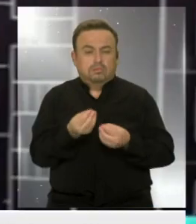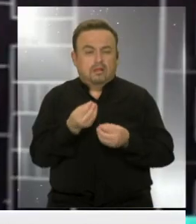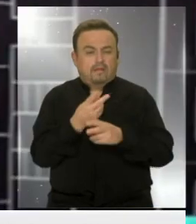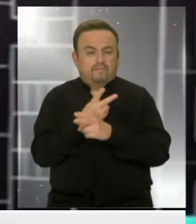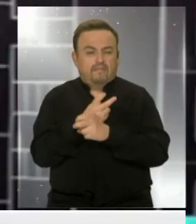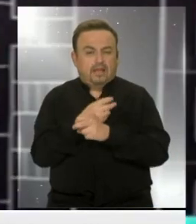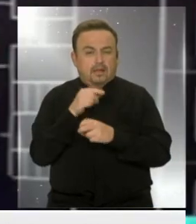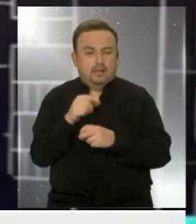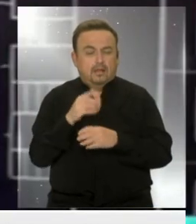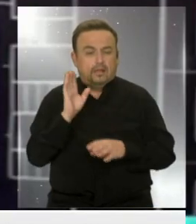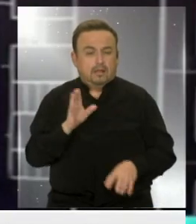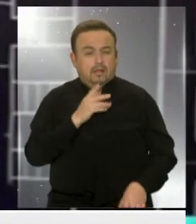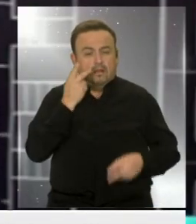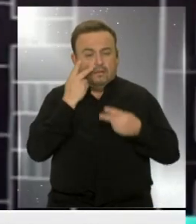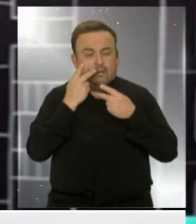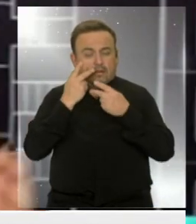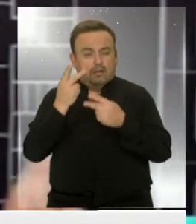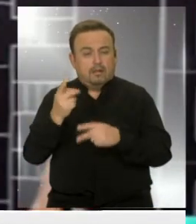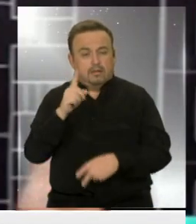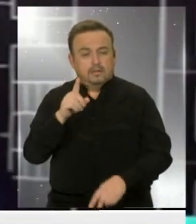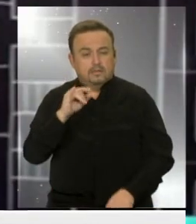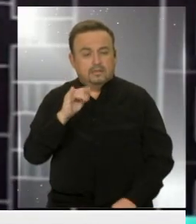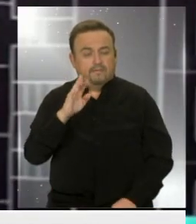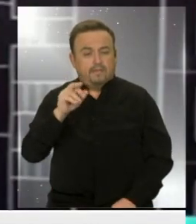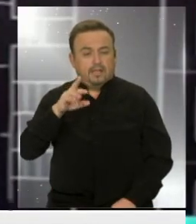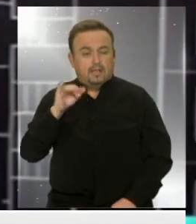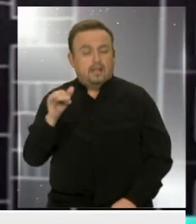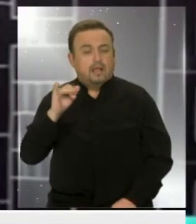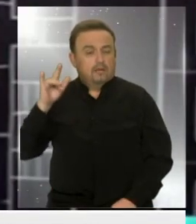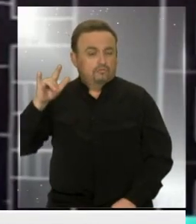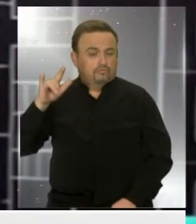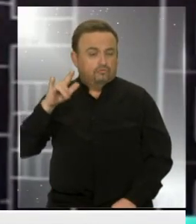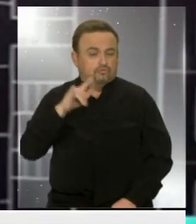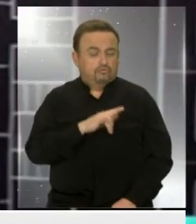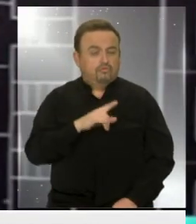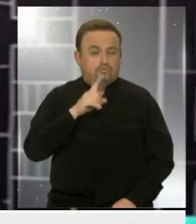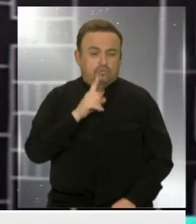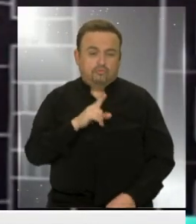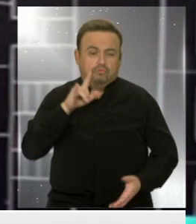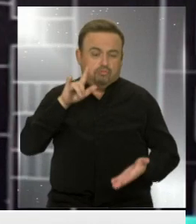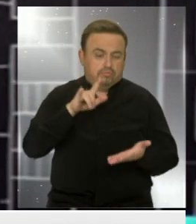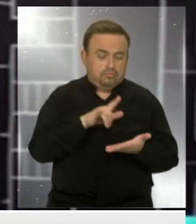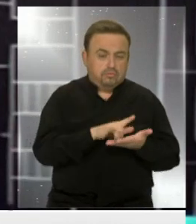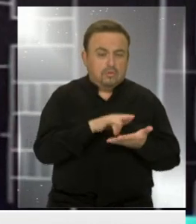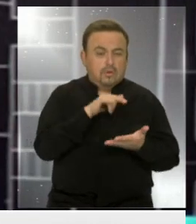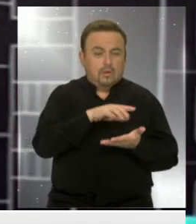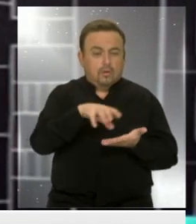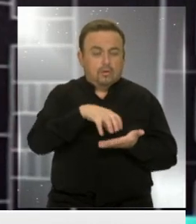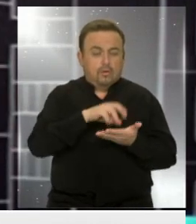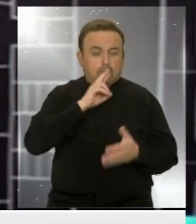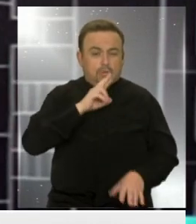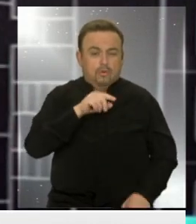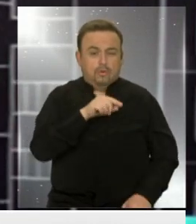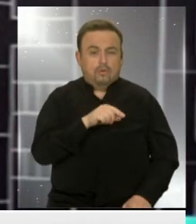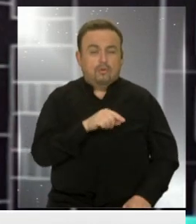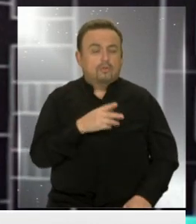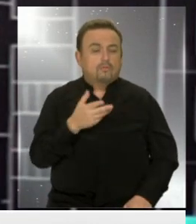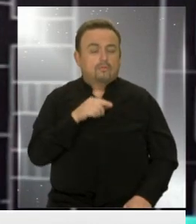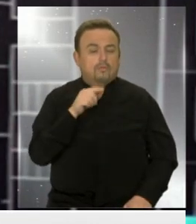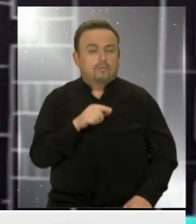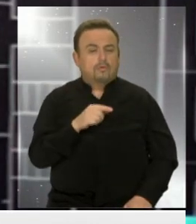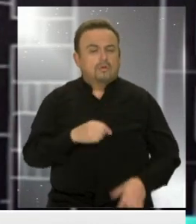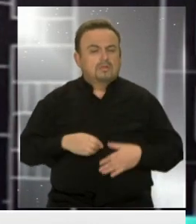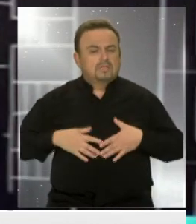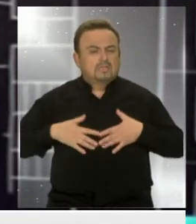posiblemente. Navalny viajaba de Siberia a Moscú en un avión que tuvo que hacer un aterrizaje de emergencia en la ciudad rusa de Omsk porque